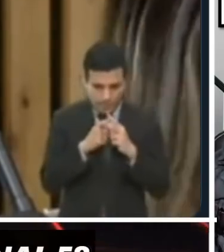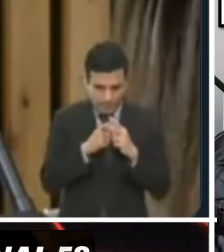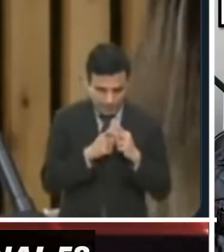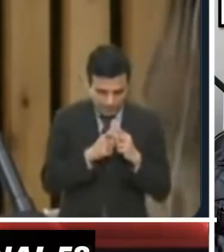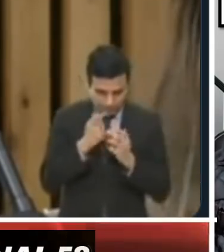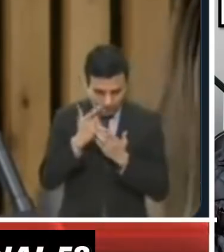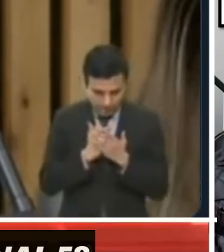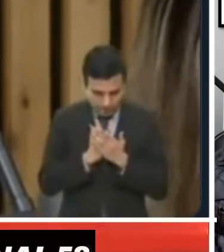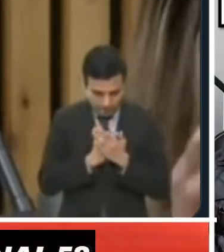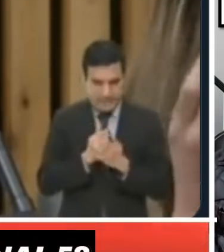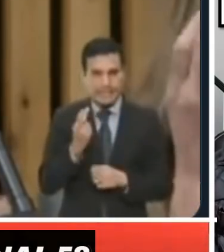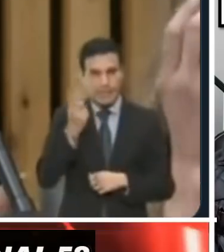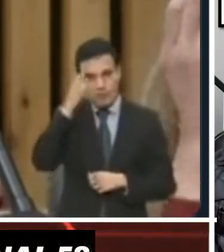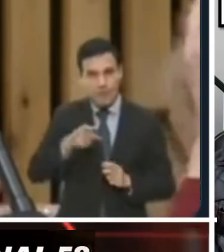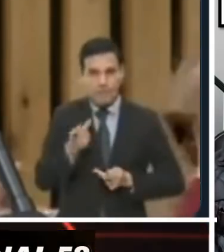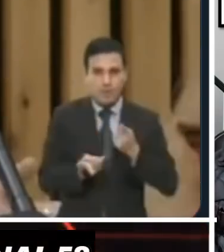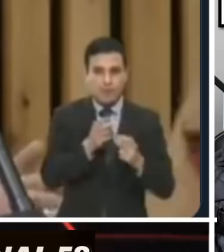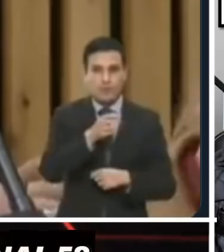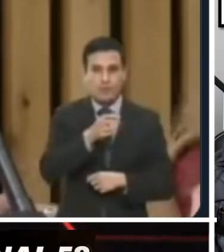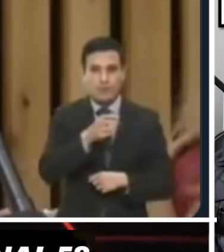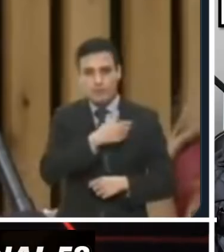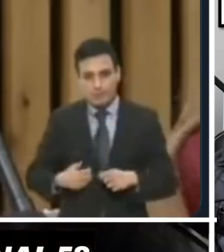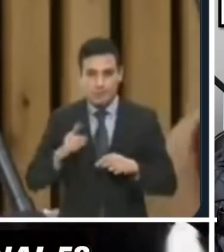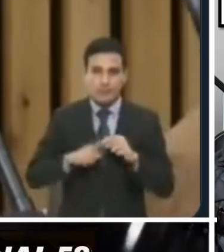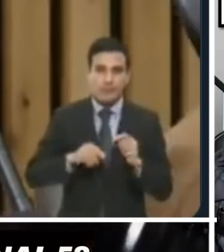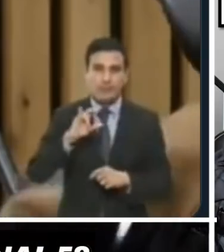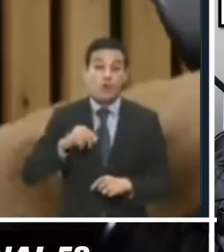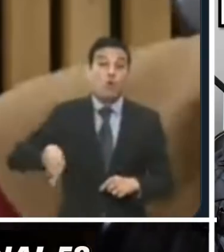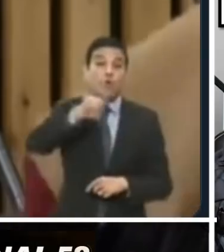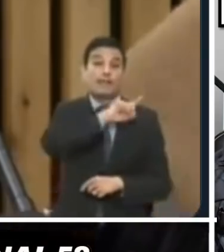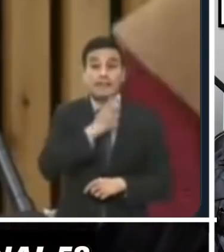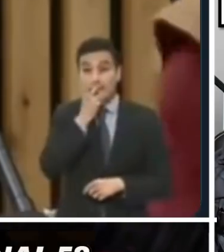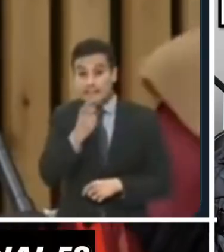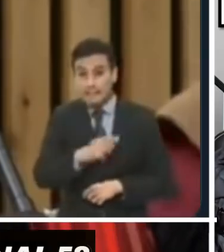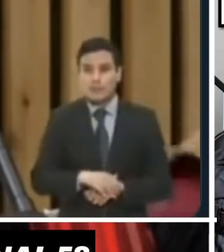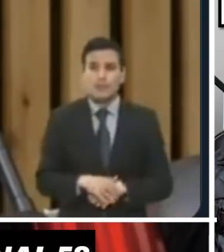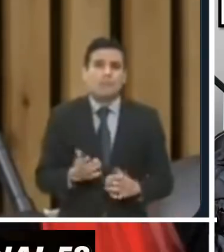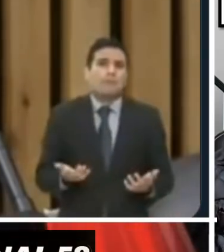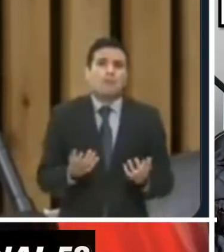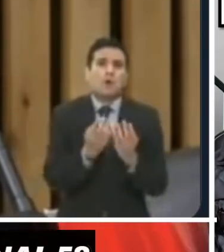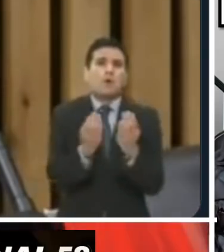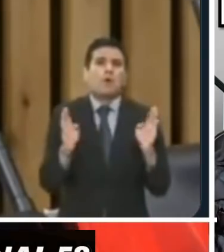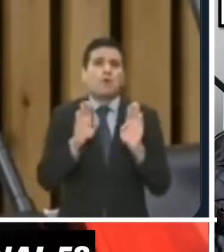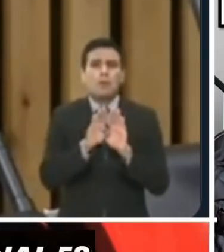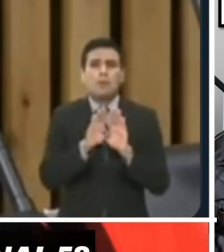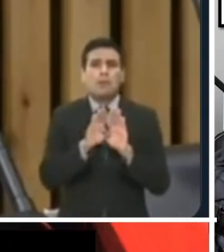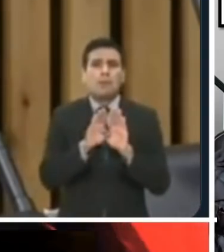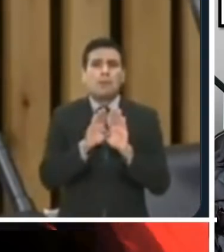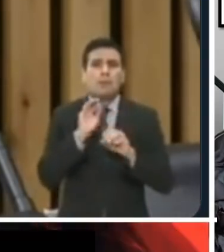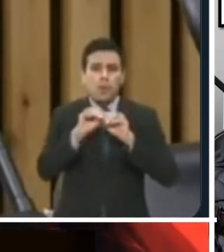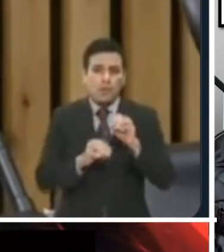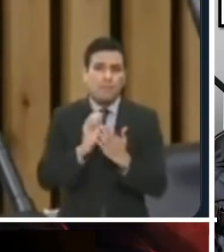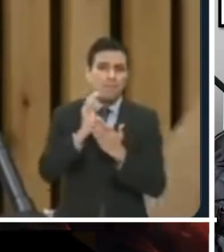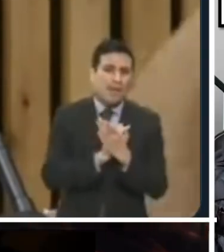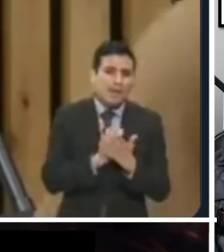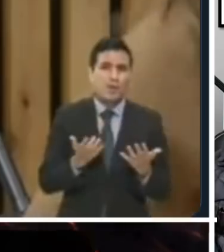presidente López Obrador, diciendo que la revocación de mandato es un capricho de un solo hombre, refiriéndose